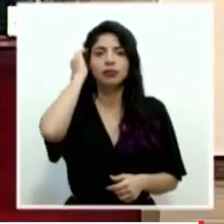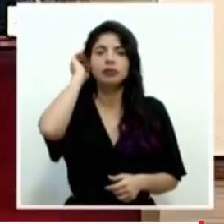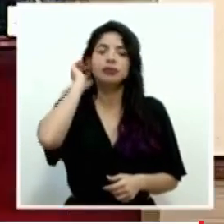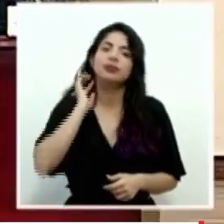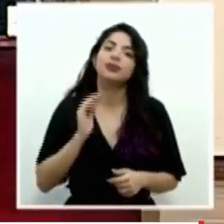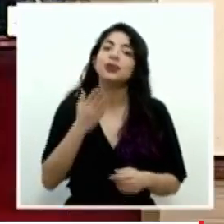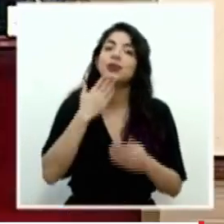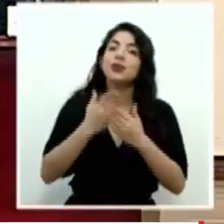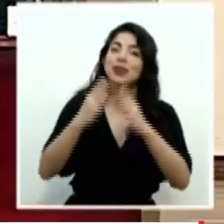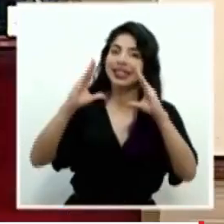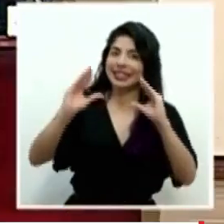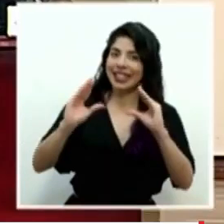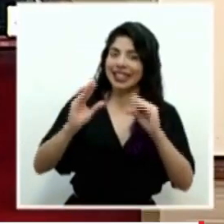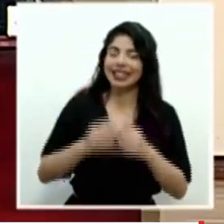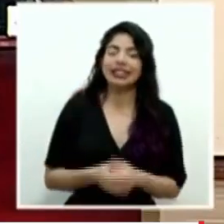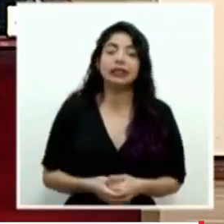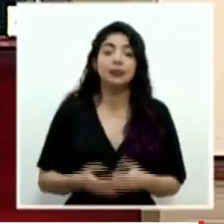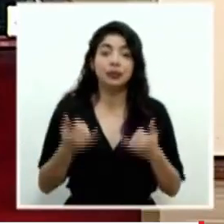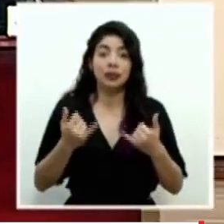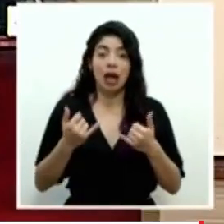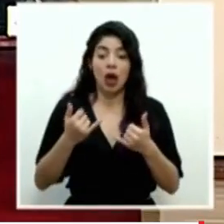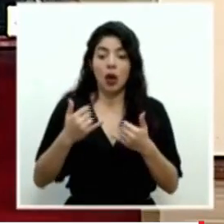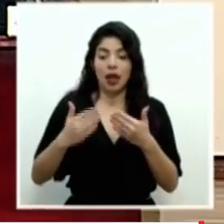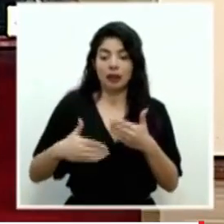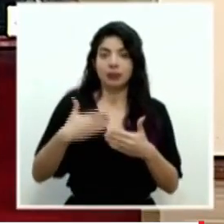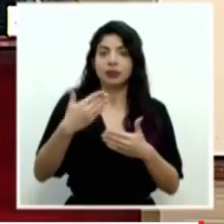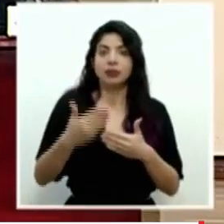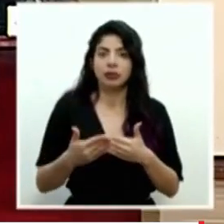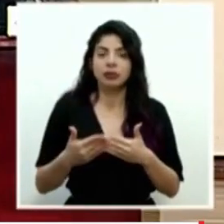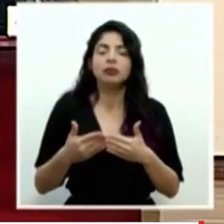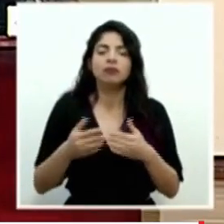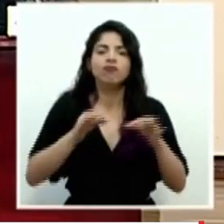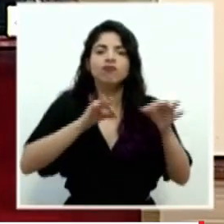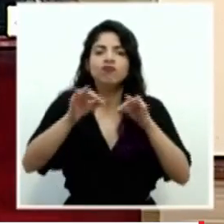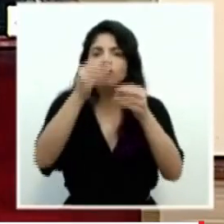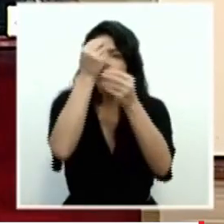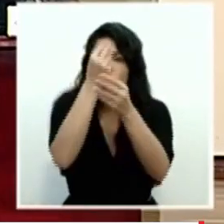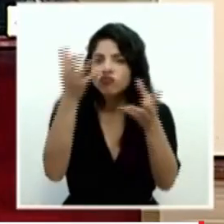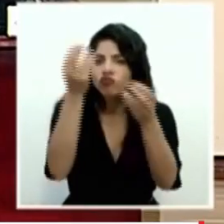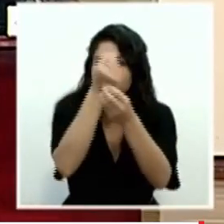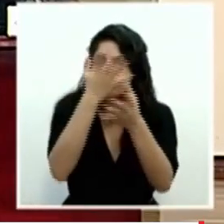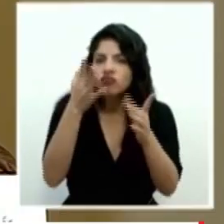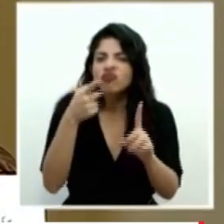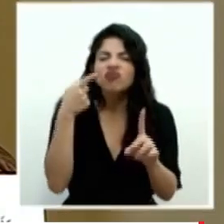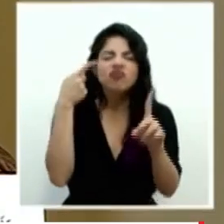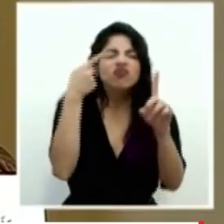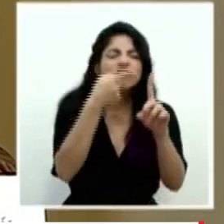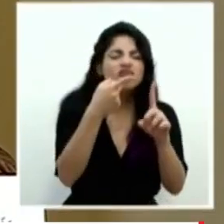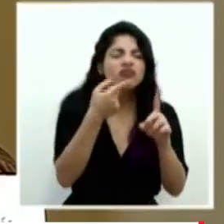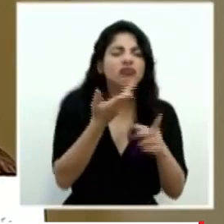Muy buenas tardes. Proseguimos entonces con los anuncios